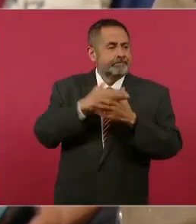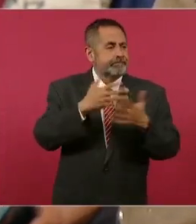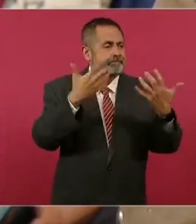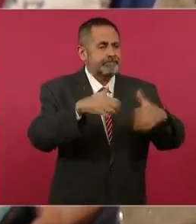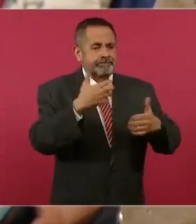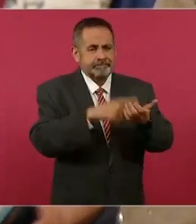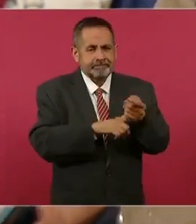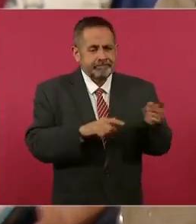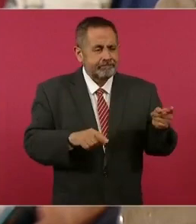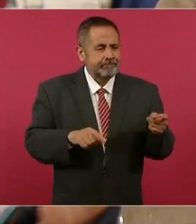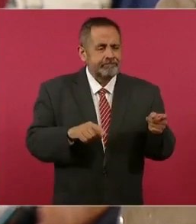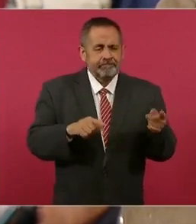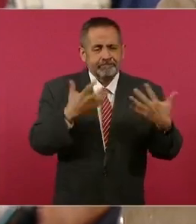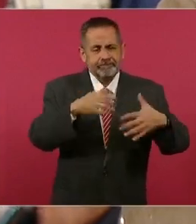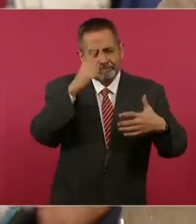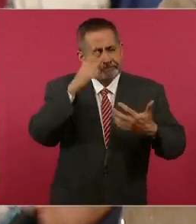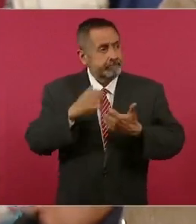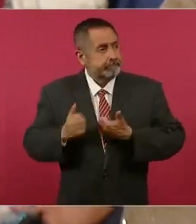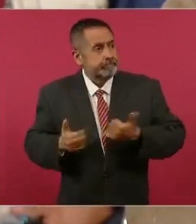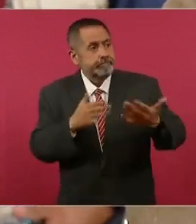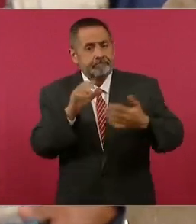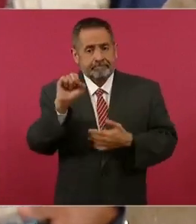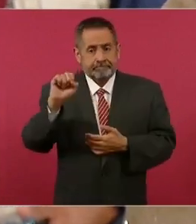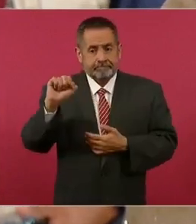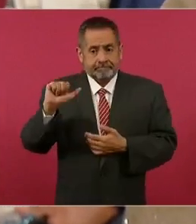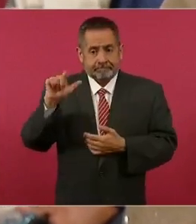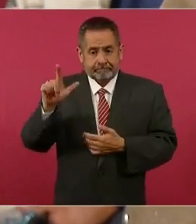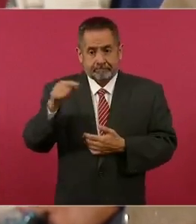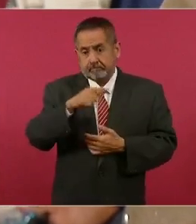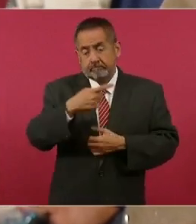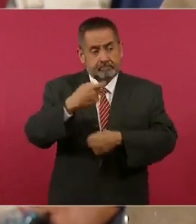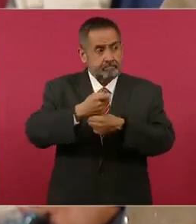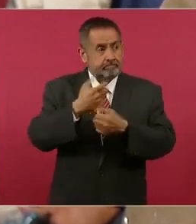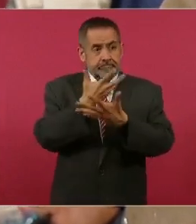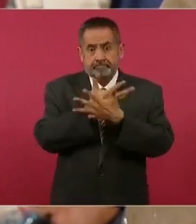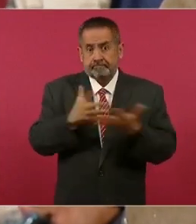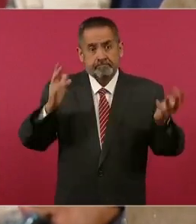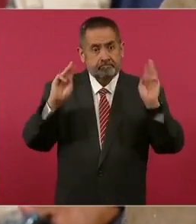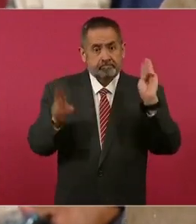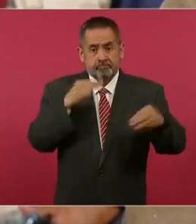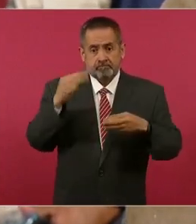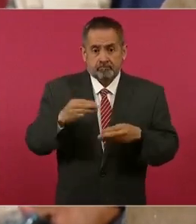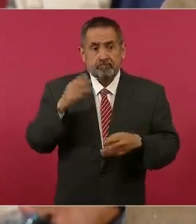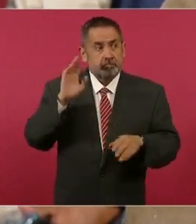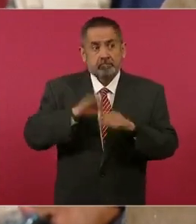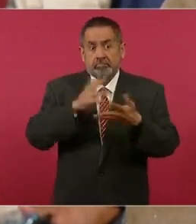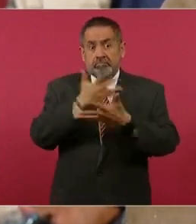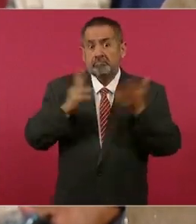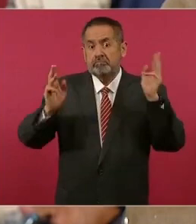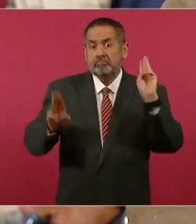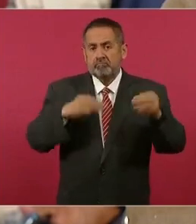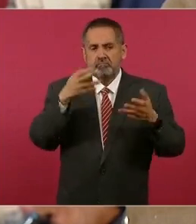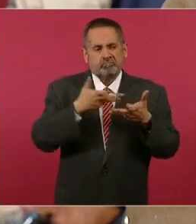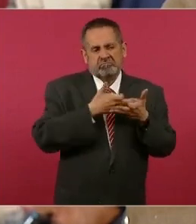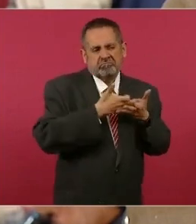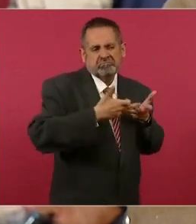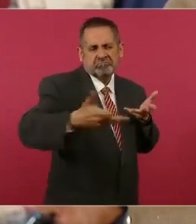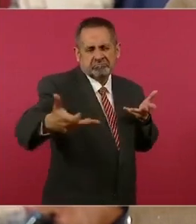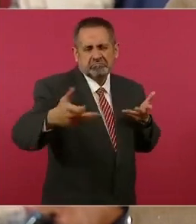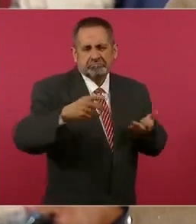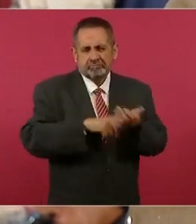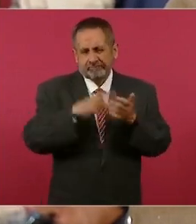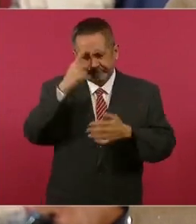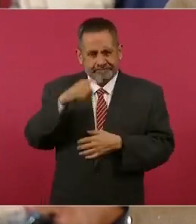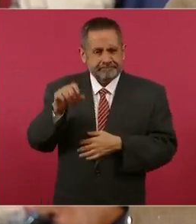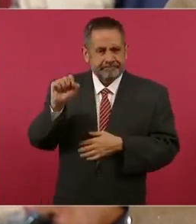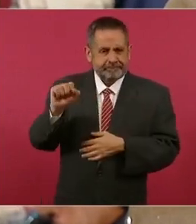Sal. Sputnik tuvo la oportunidad de entrar a la salinera, que es una de las salineras más grandes del mundo, que es la más grande del mundo por extensión, pero